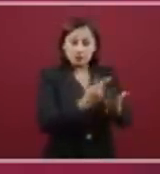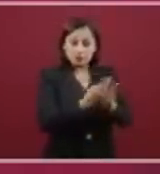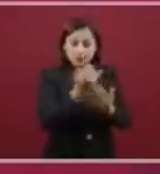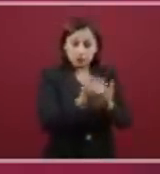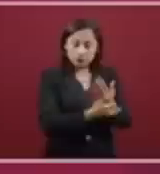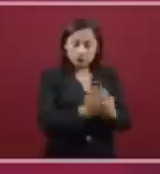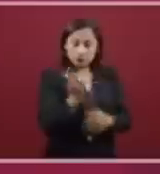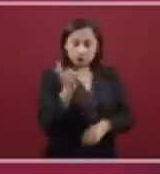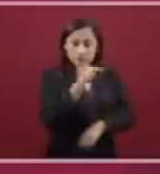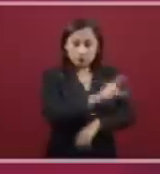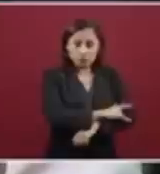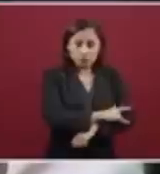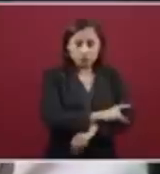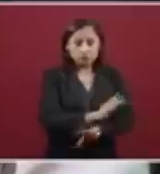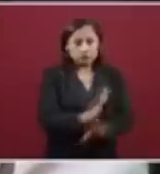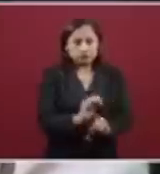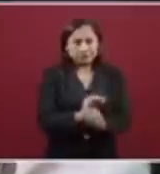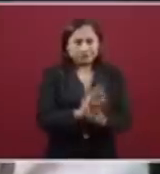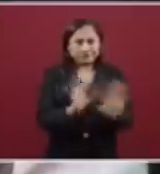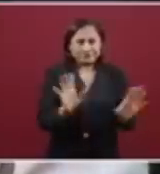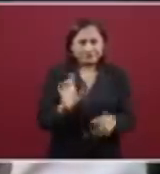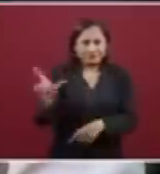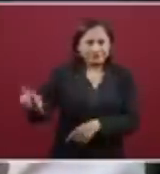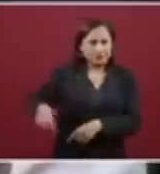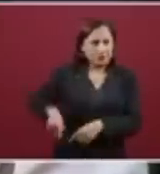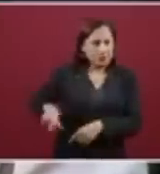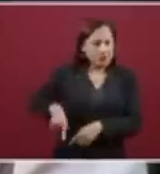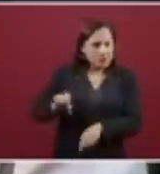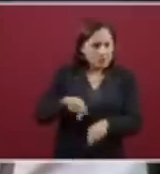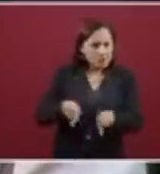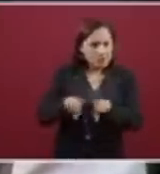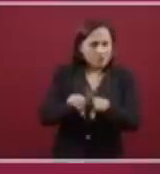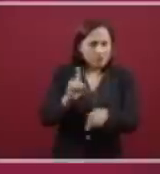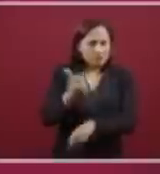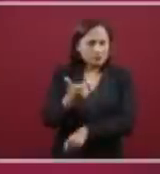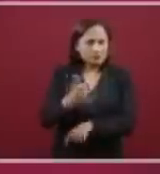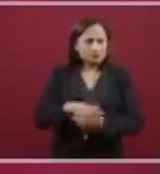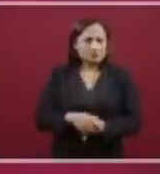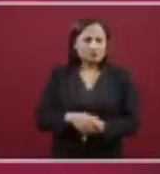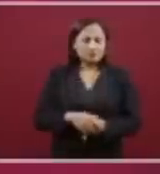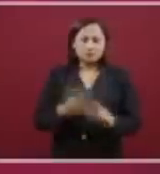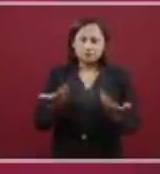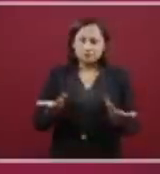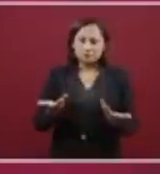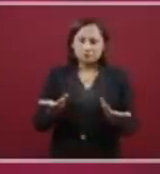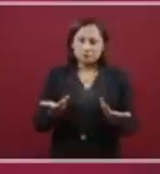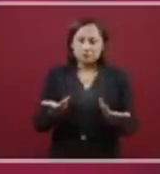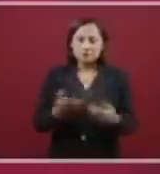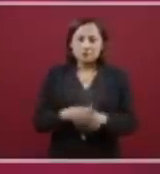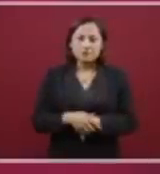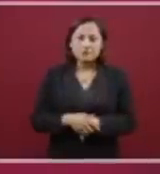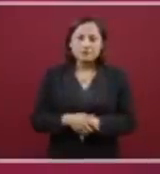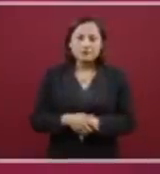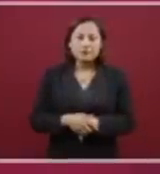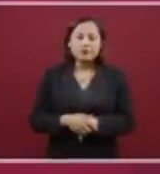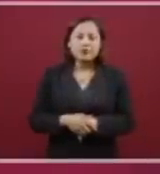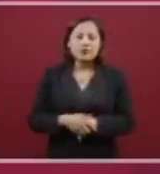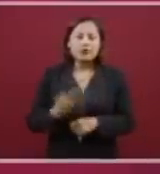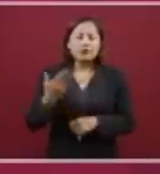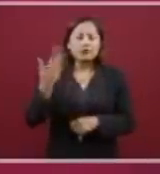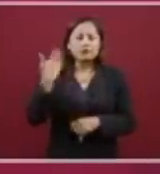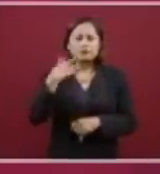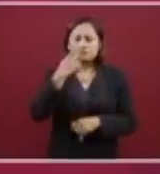del gobierno todo era planteamiento gobierno cuando se dijo en un principio